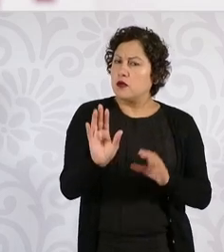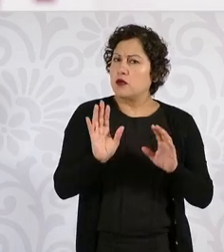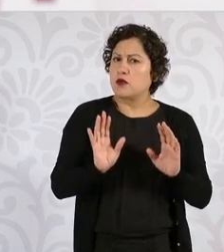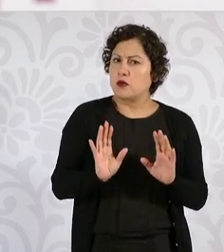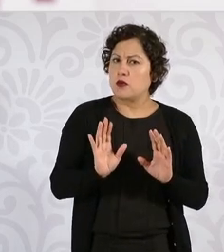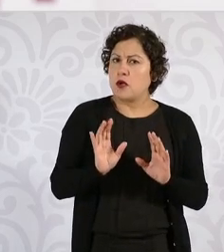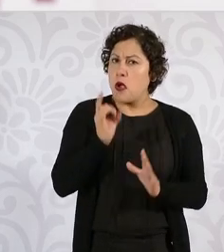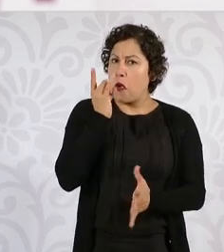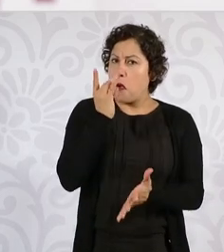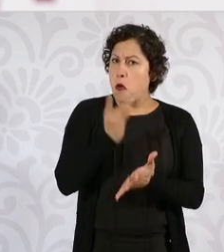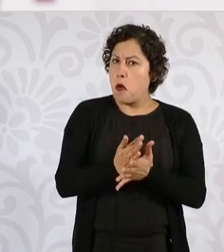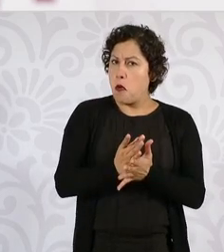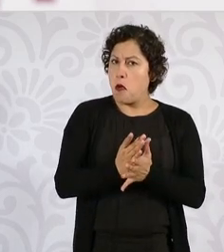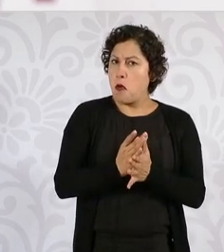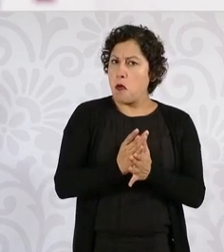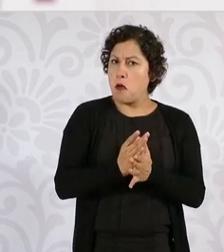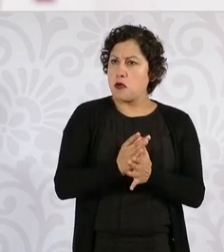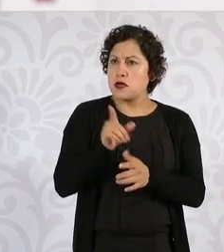una llamada del presidente de España